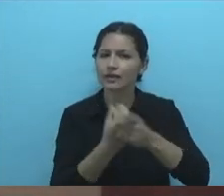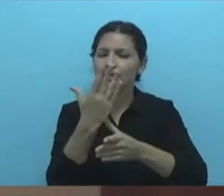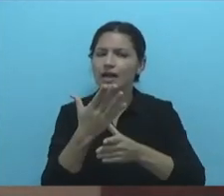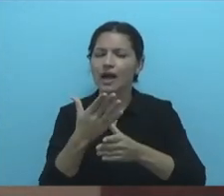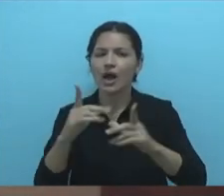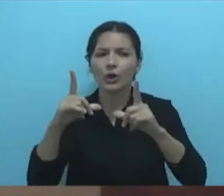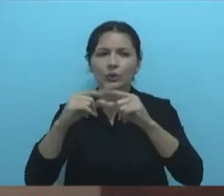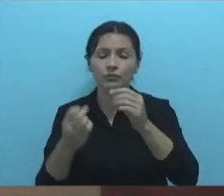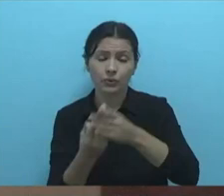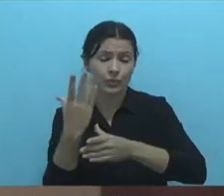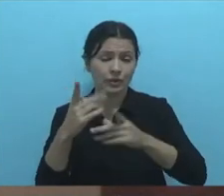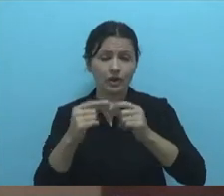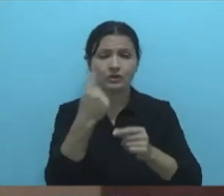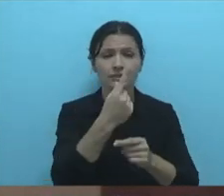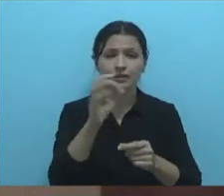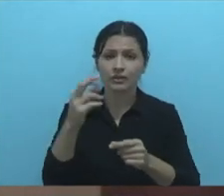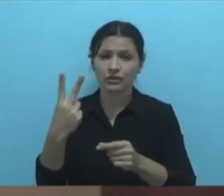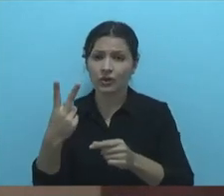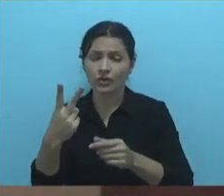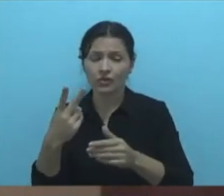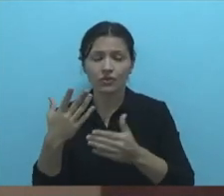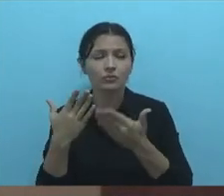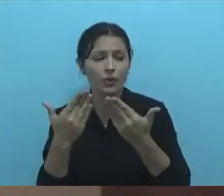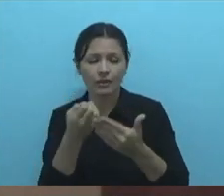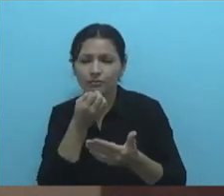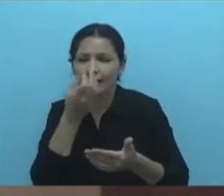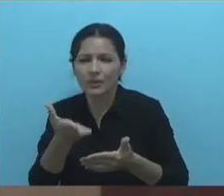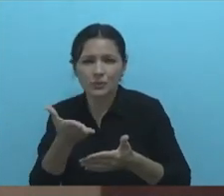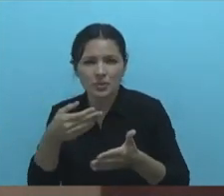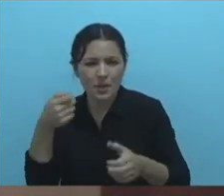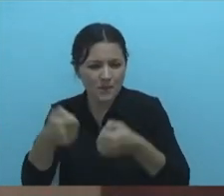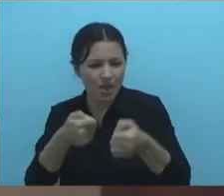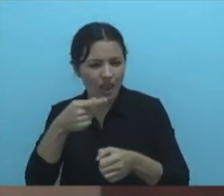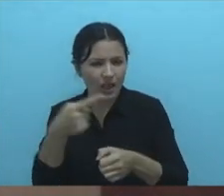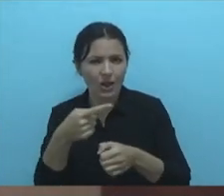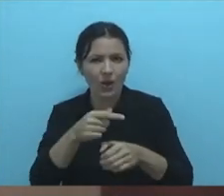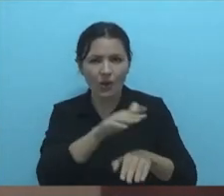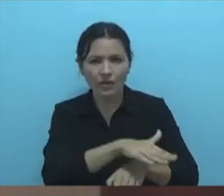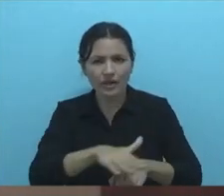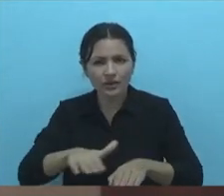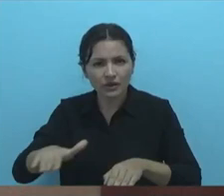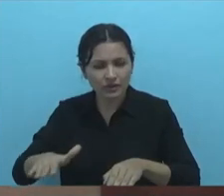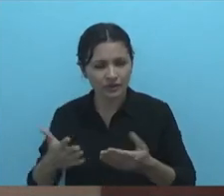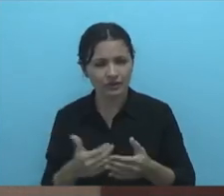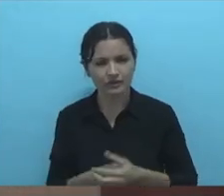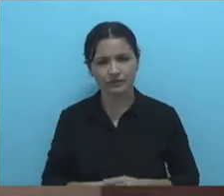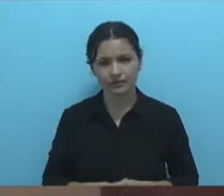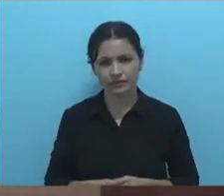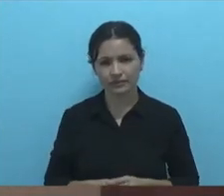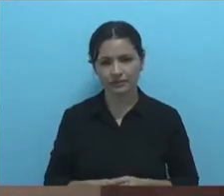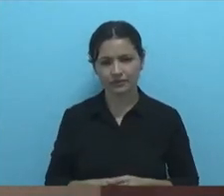línea porque nos parece importante como decía también hoy que esto no dependa de las del político